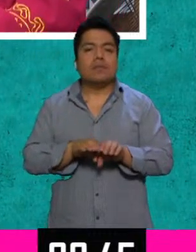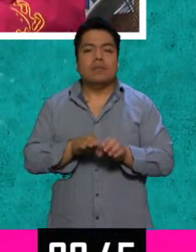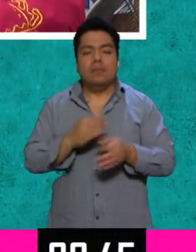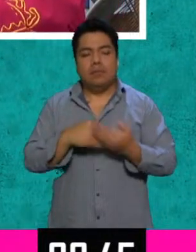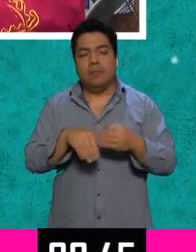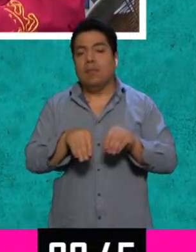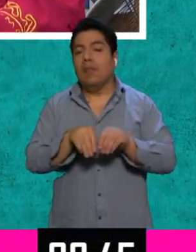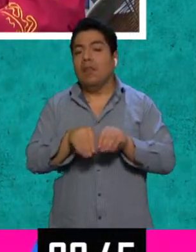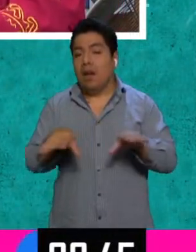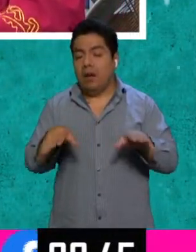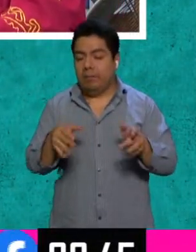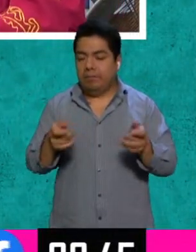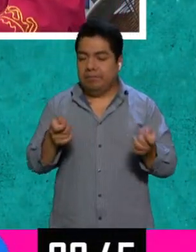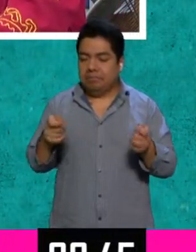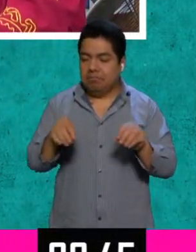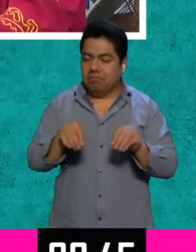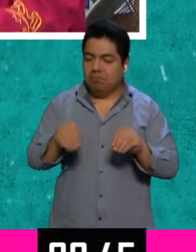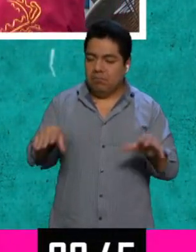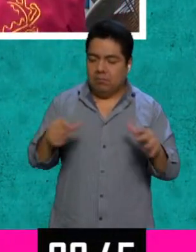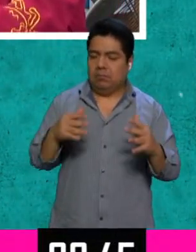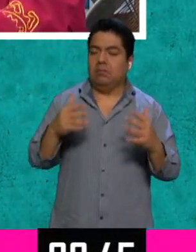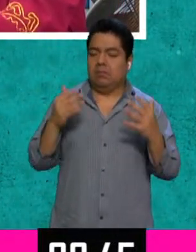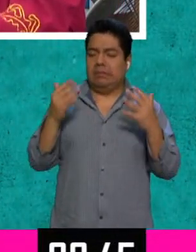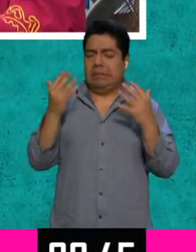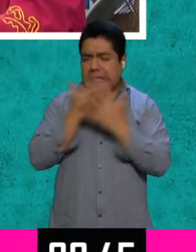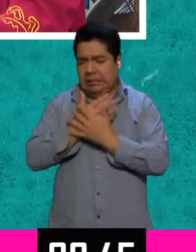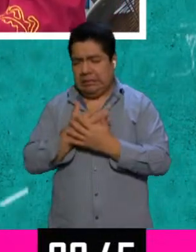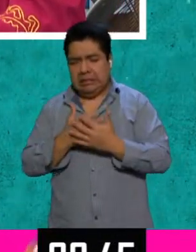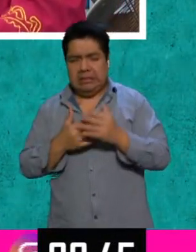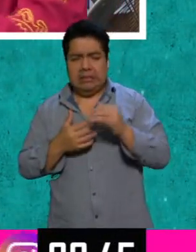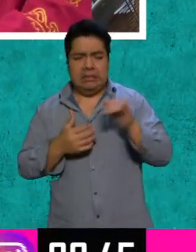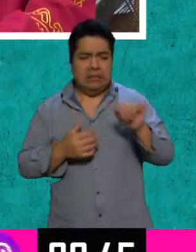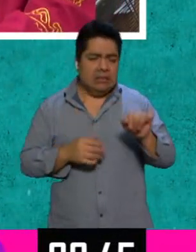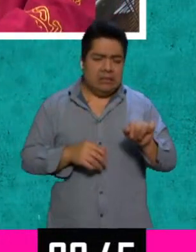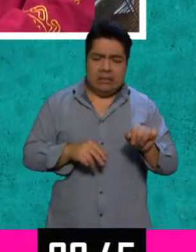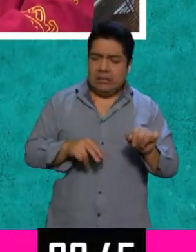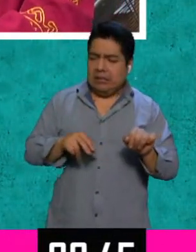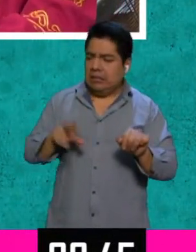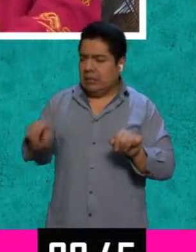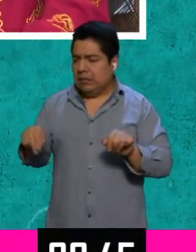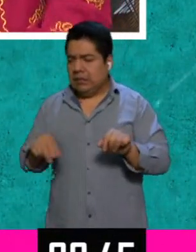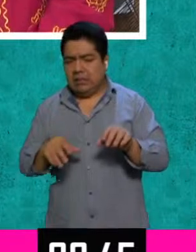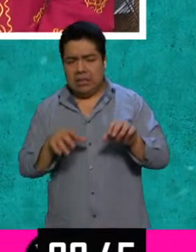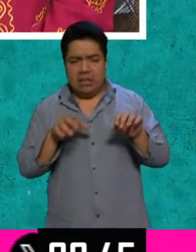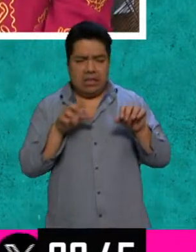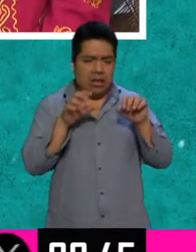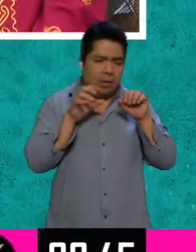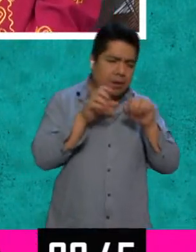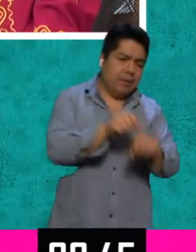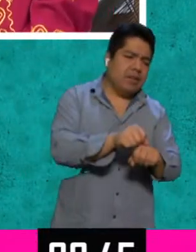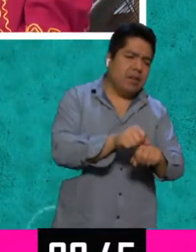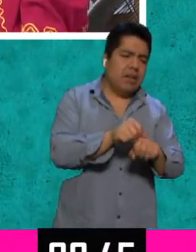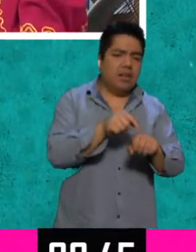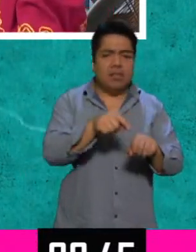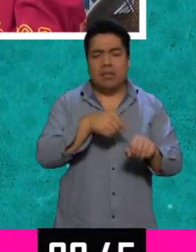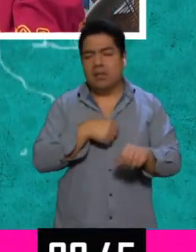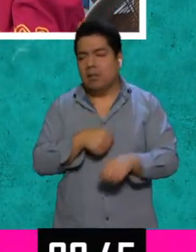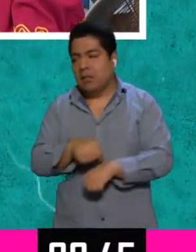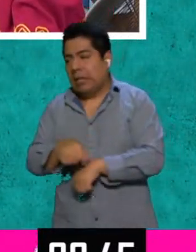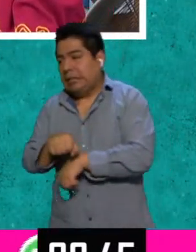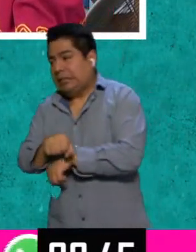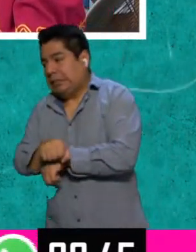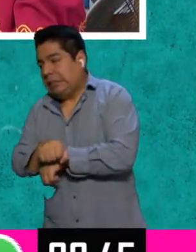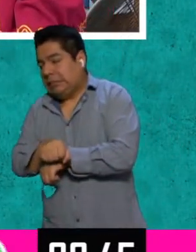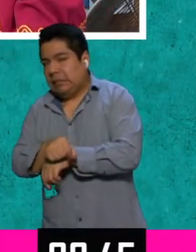la información, esta confusión en si fueron detenidos, se entregaron, pues es